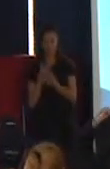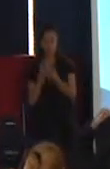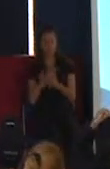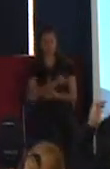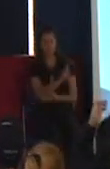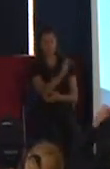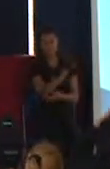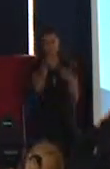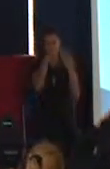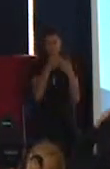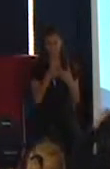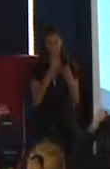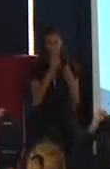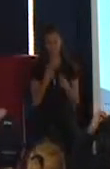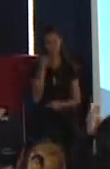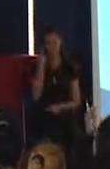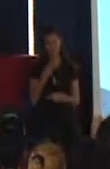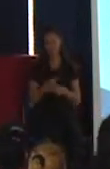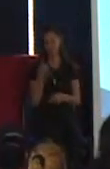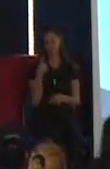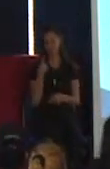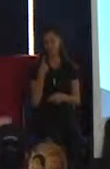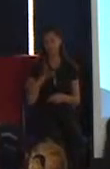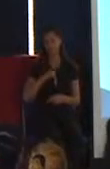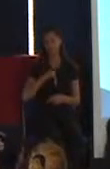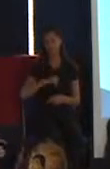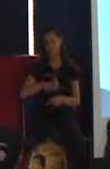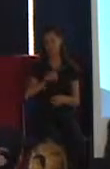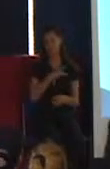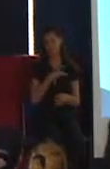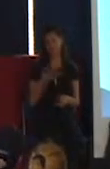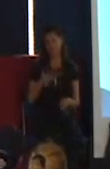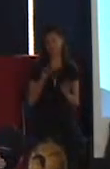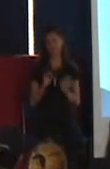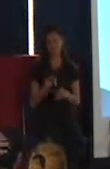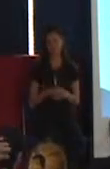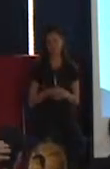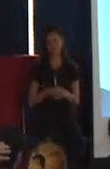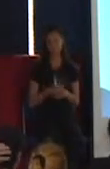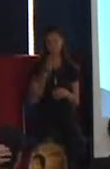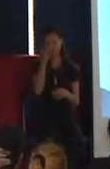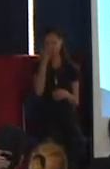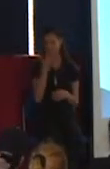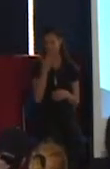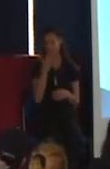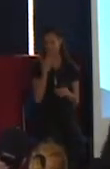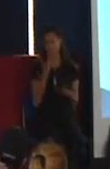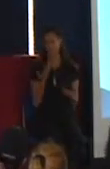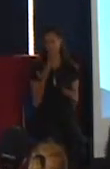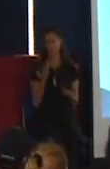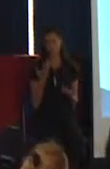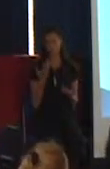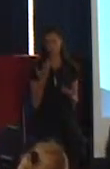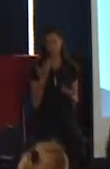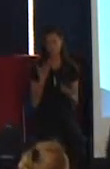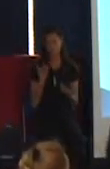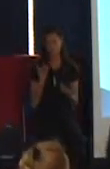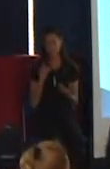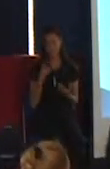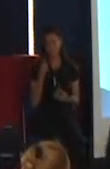que se logre ese efectivo derecho a la salud, porque de una u otra manera no está siendo